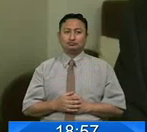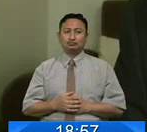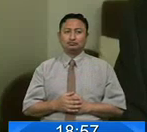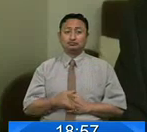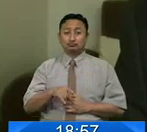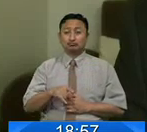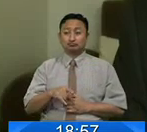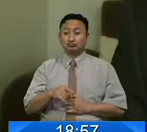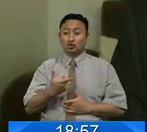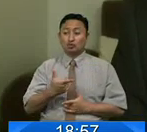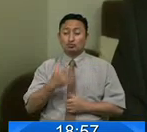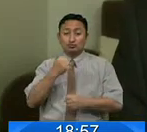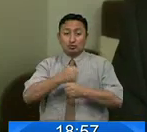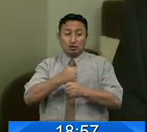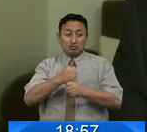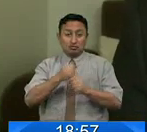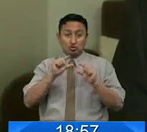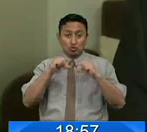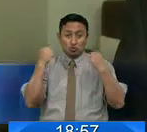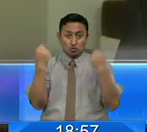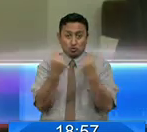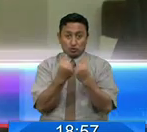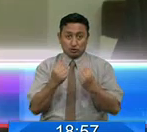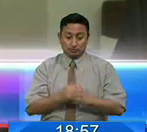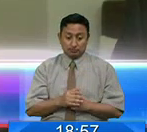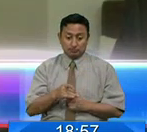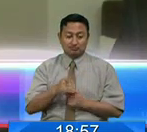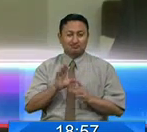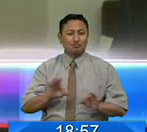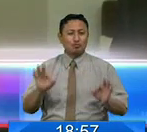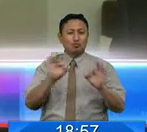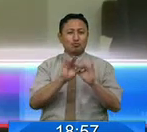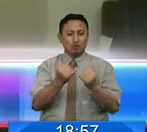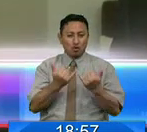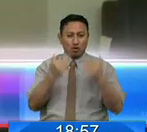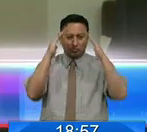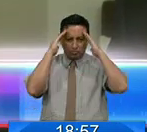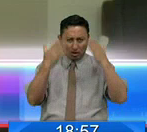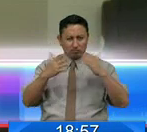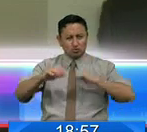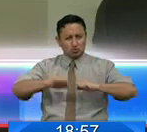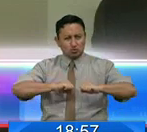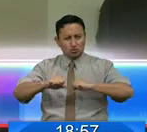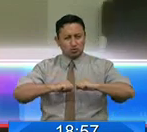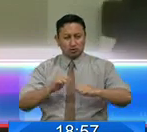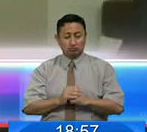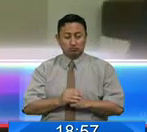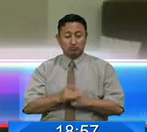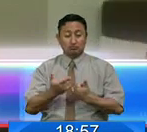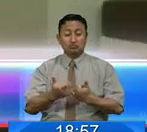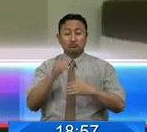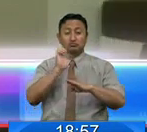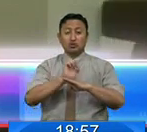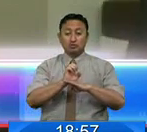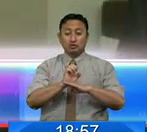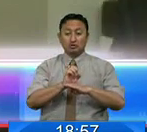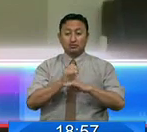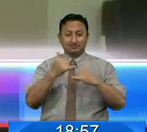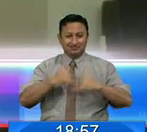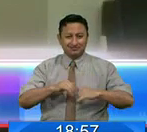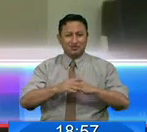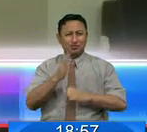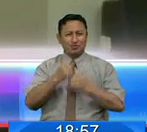haga un trabajo colectivo yo creo que lo importante es trabajar ya creo que el país no puede prestarse para